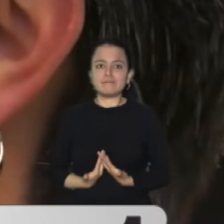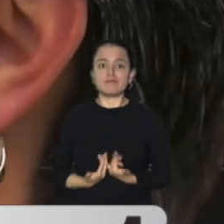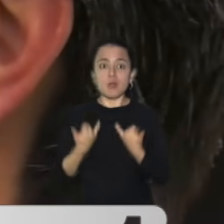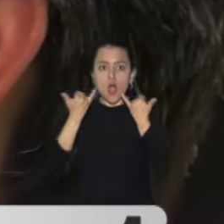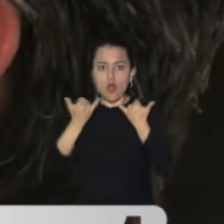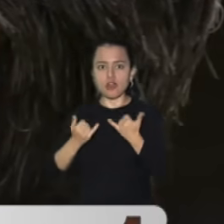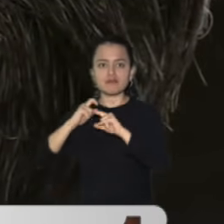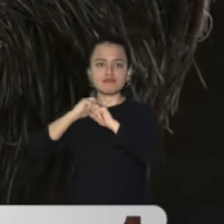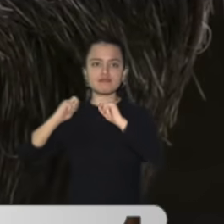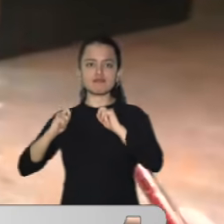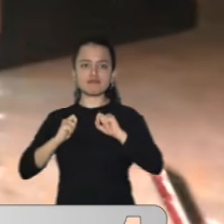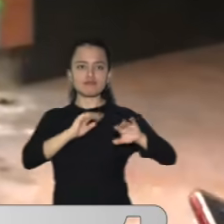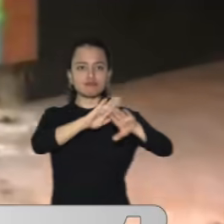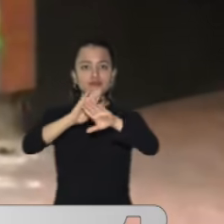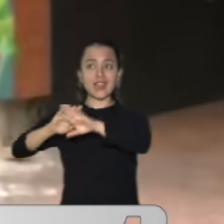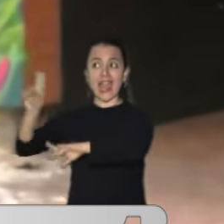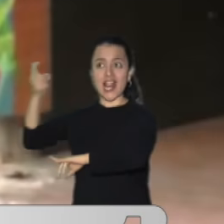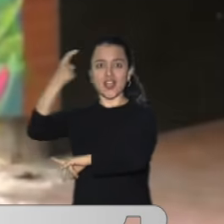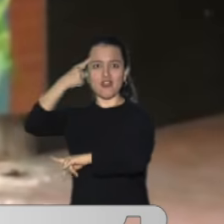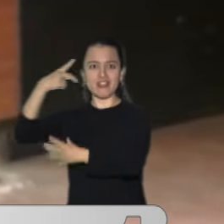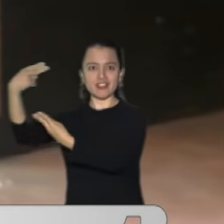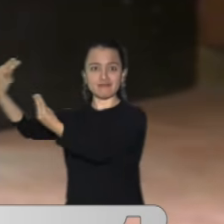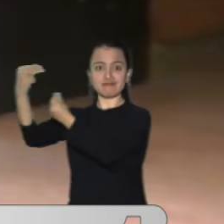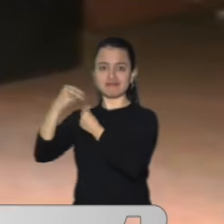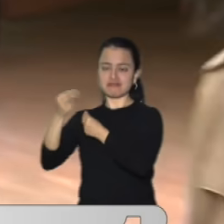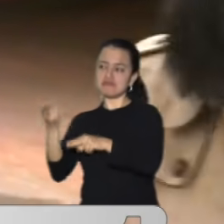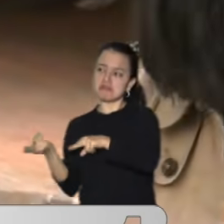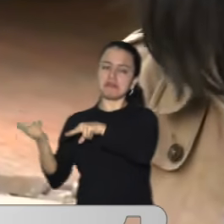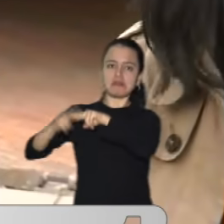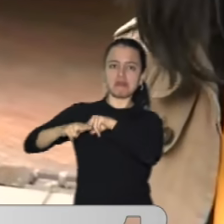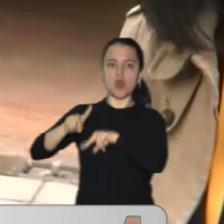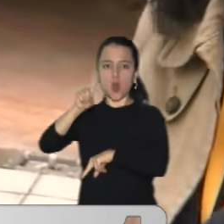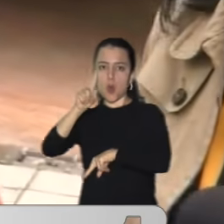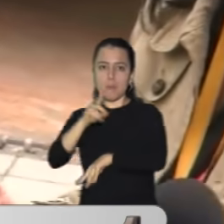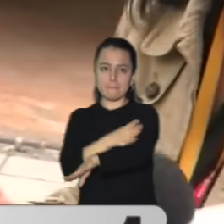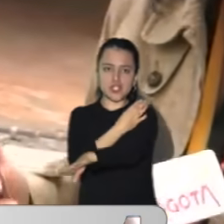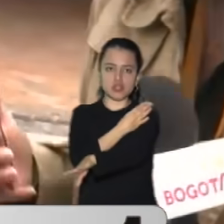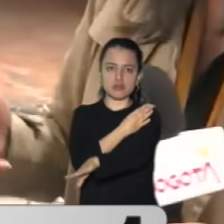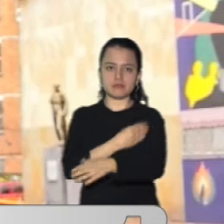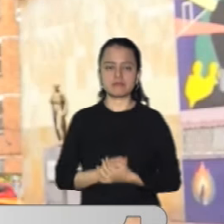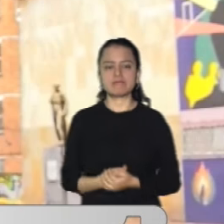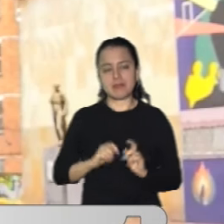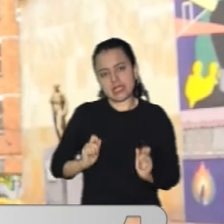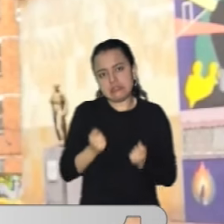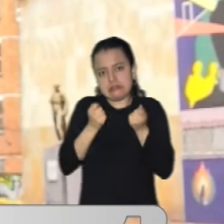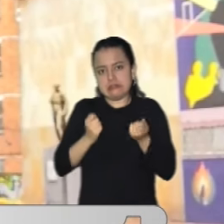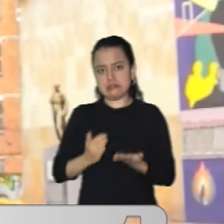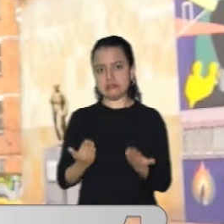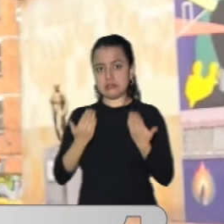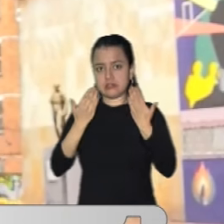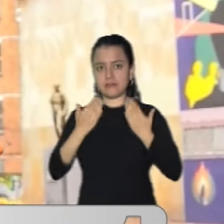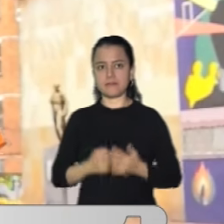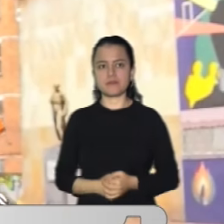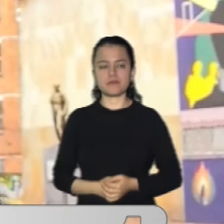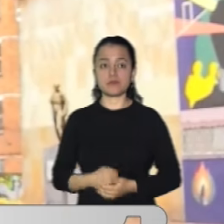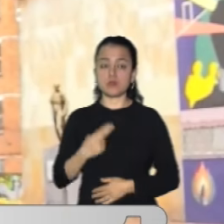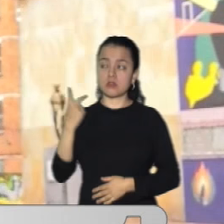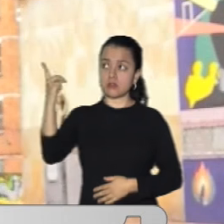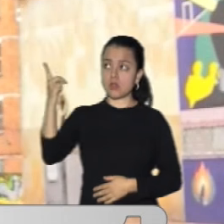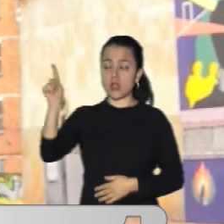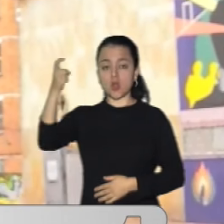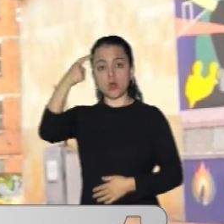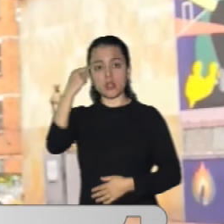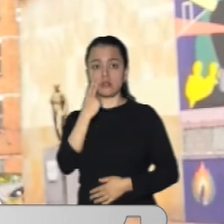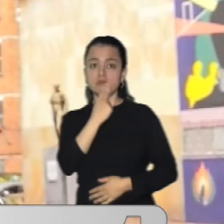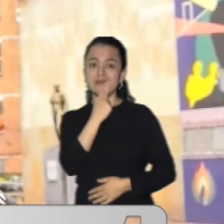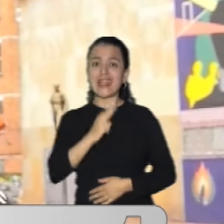López anunció que el gobierno nacional pondrá $1 billón como salvavidas. El gobierno nacional se comprometió a aportar